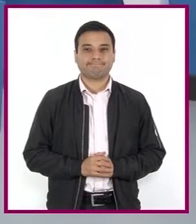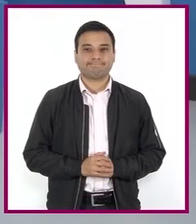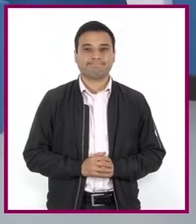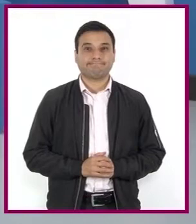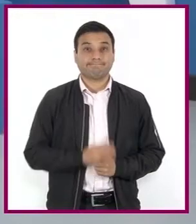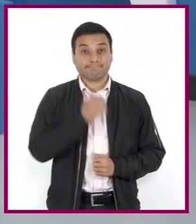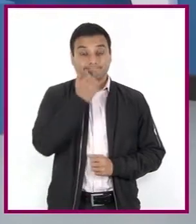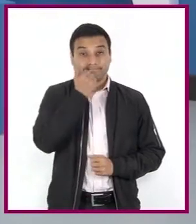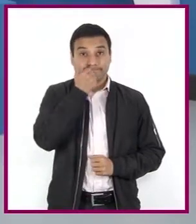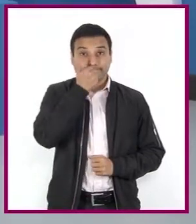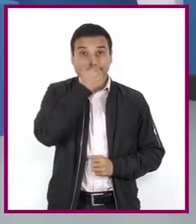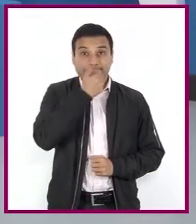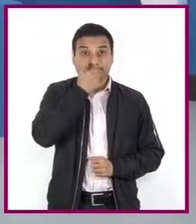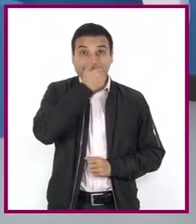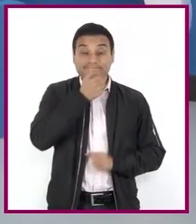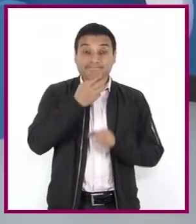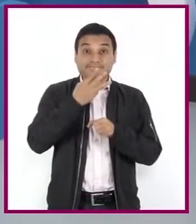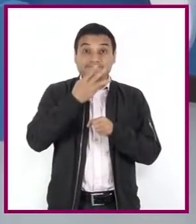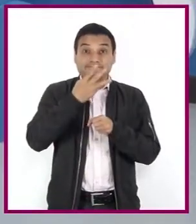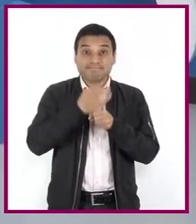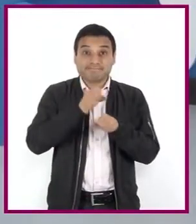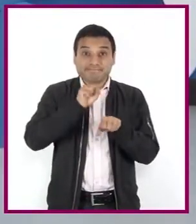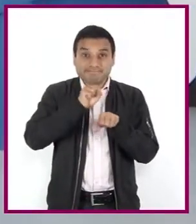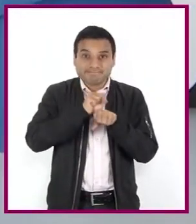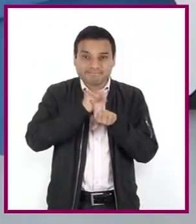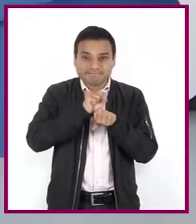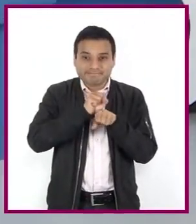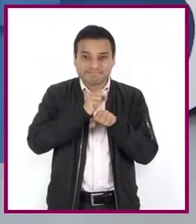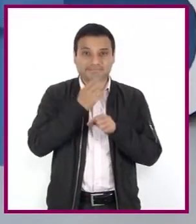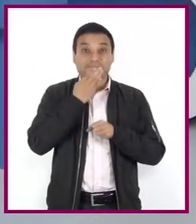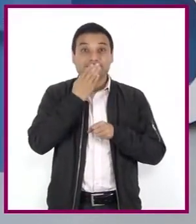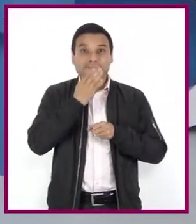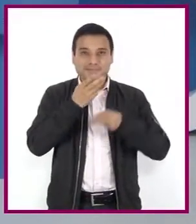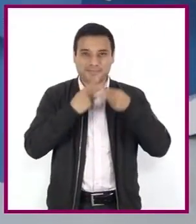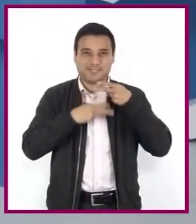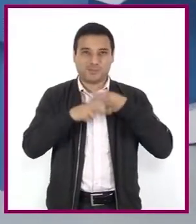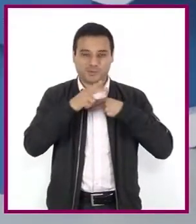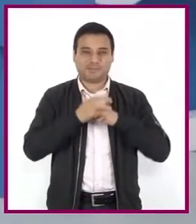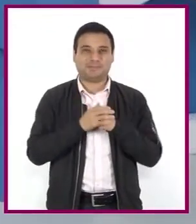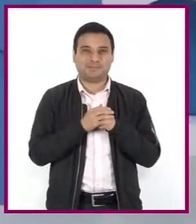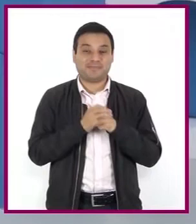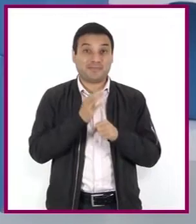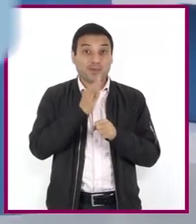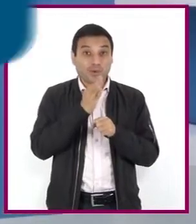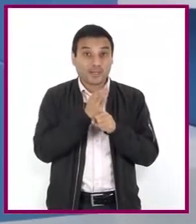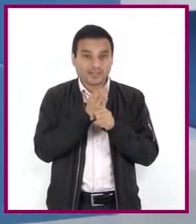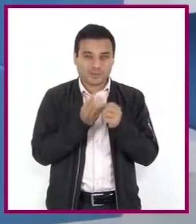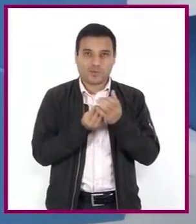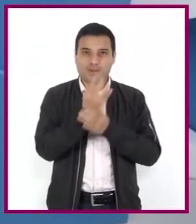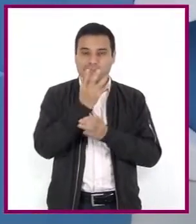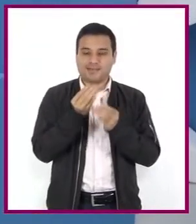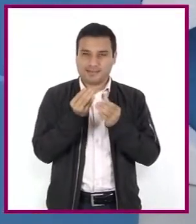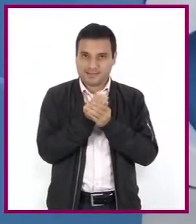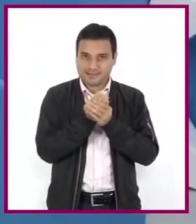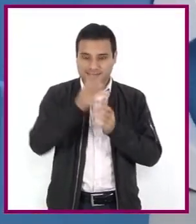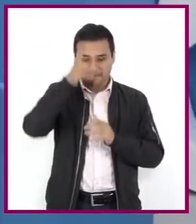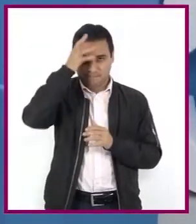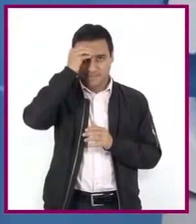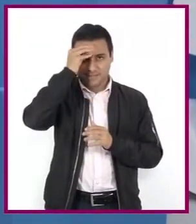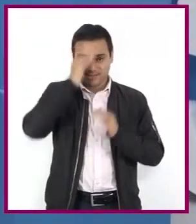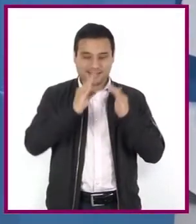Alumnas y alumnos de tercero de secundaria, sean ustedes bienvenidas y bienvenidos a una sesión más de Aprende en Casa